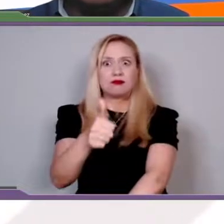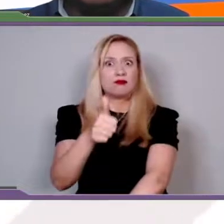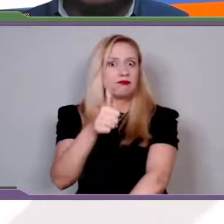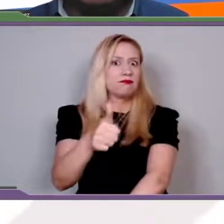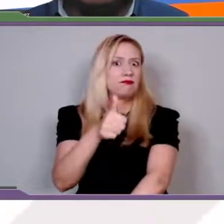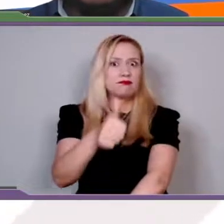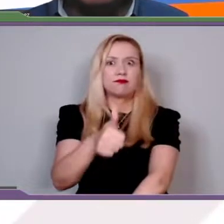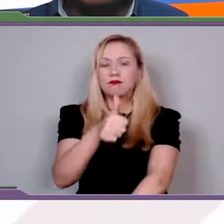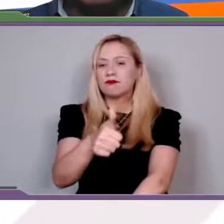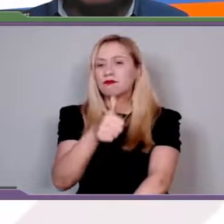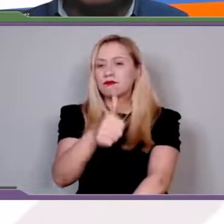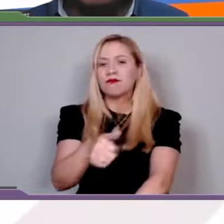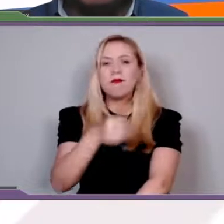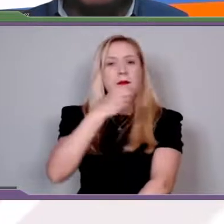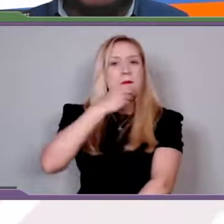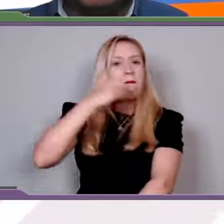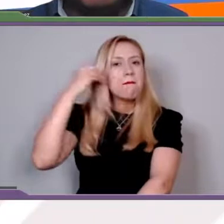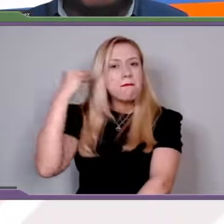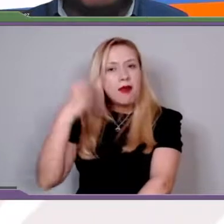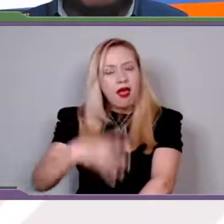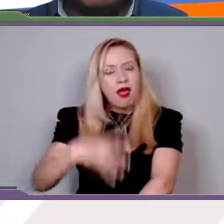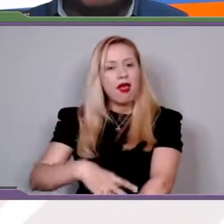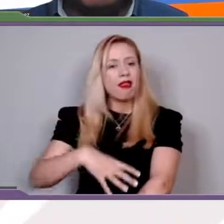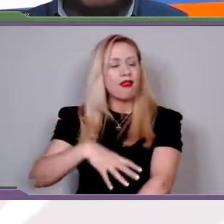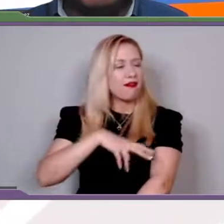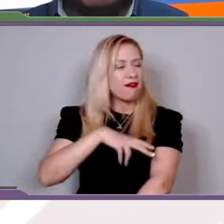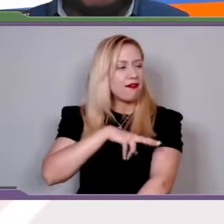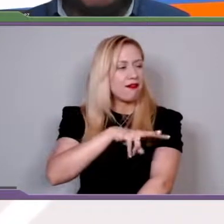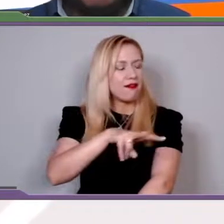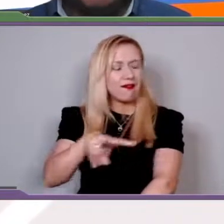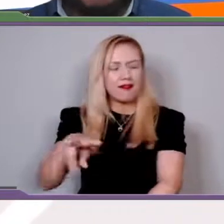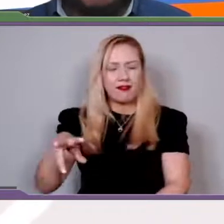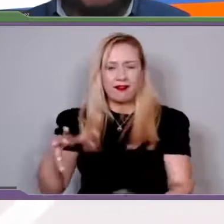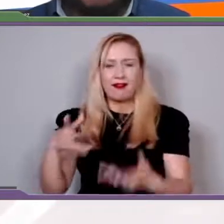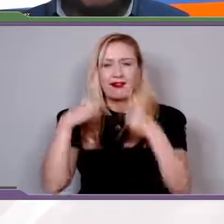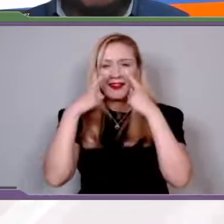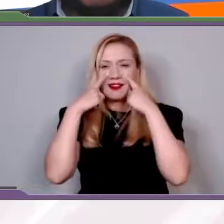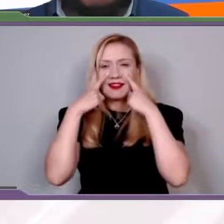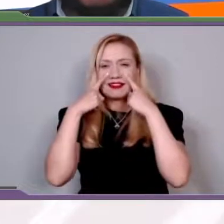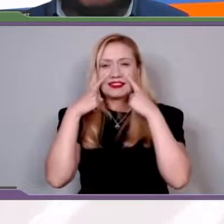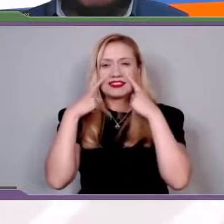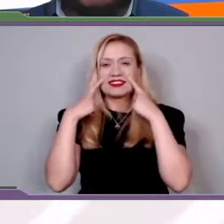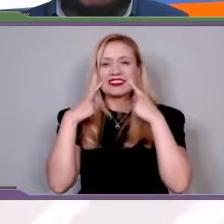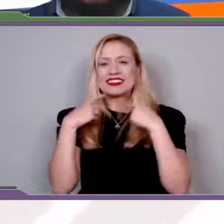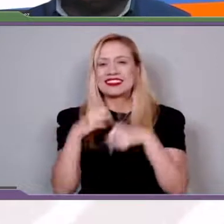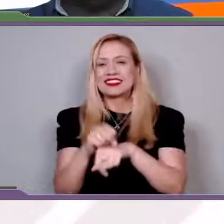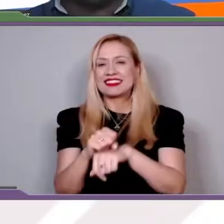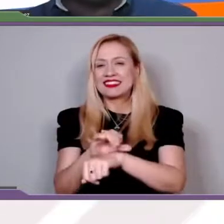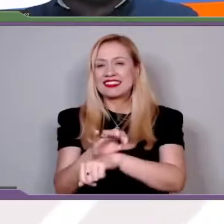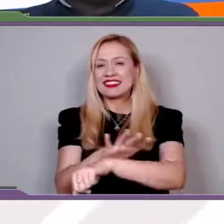verdaderamente, como dice Angelita, que te hacía un poco el ojo Remi, y creo que tuvo Sí, que ver